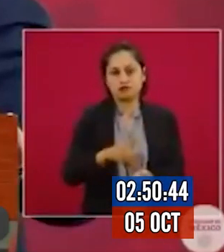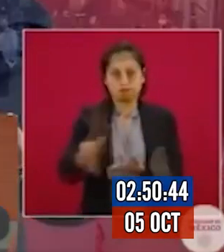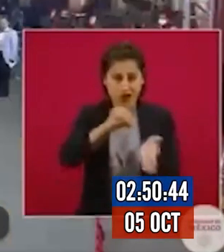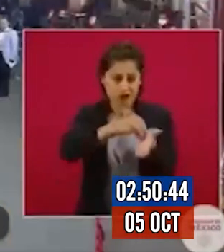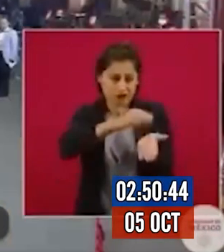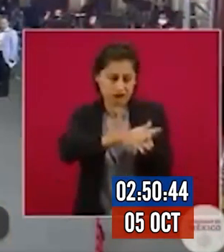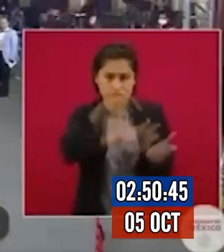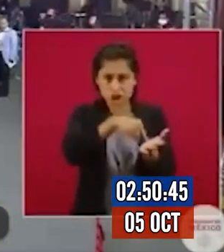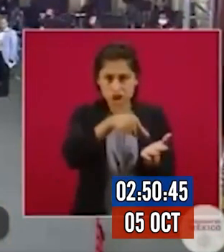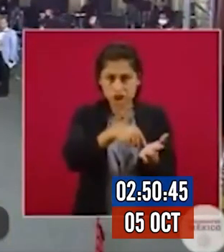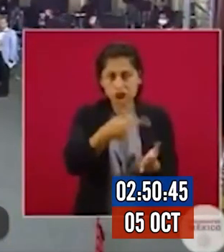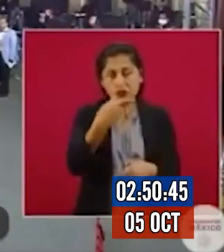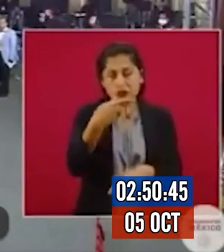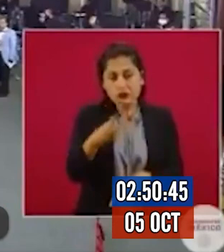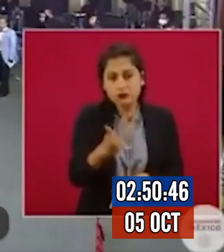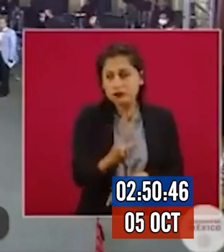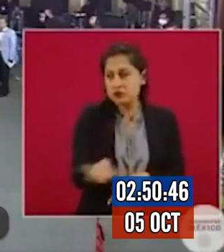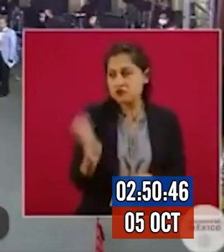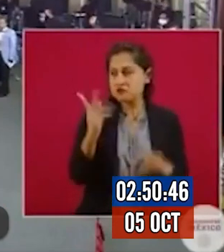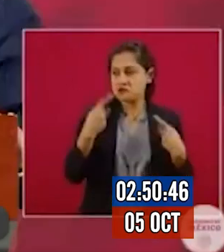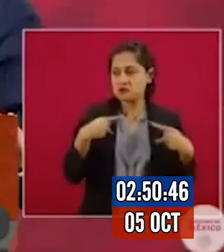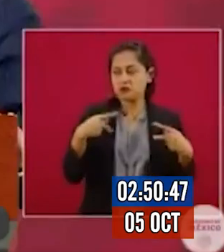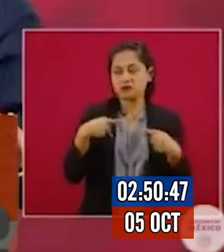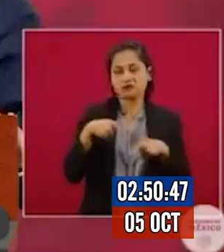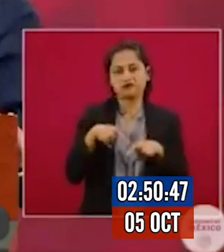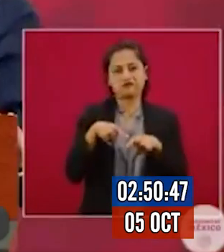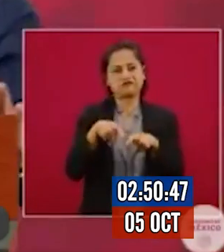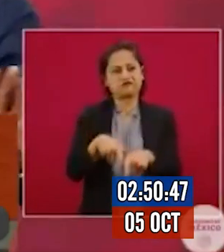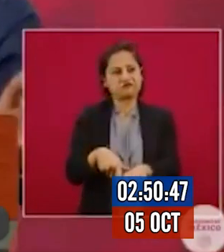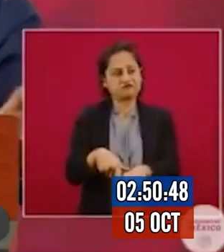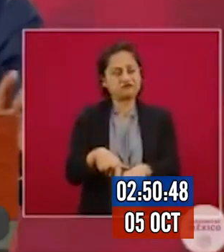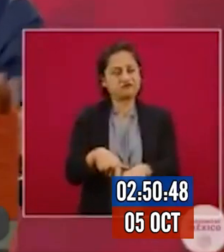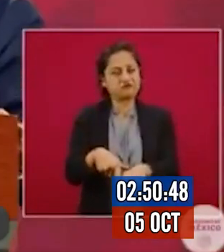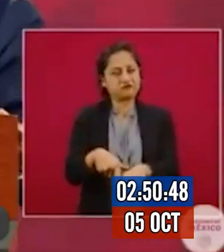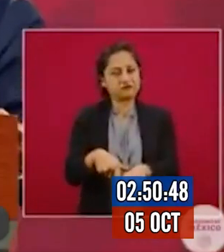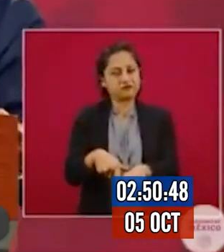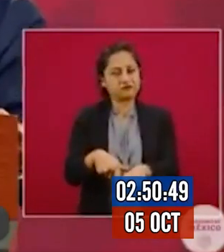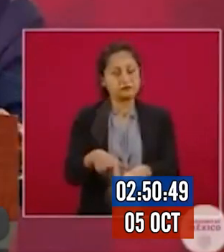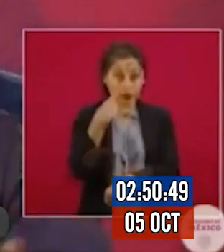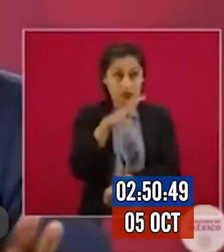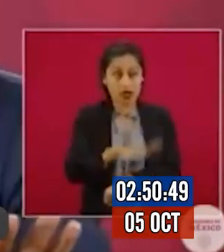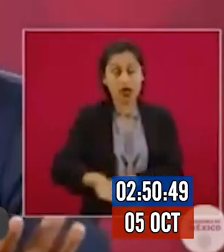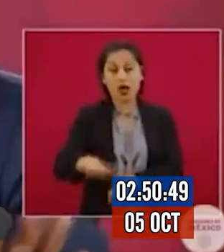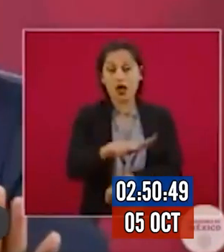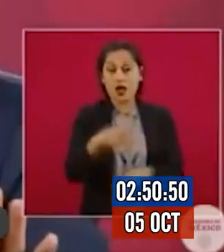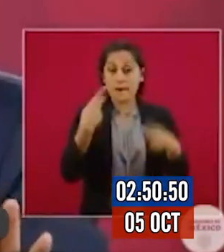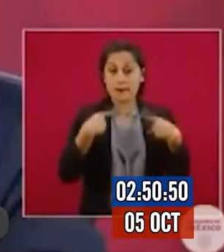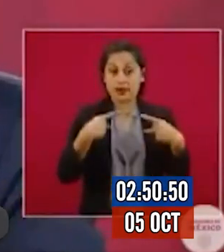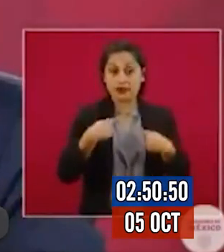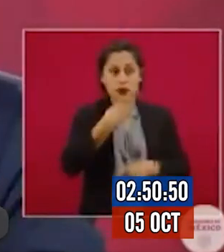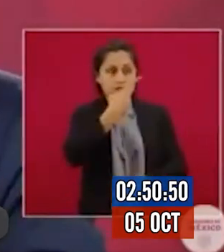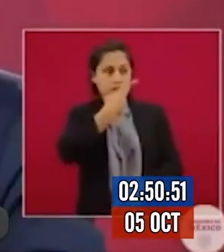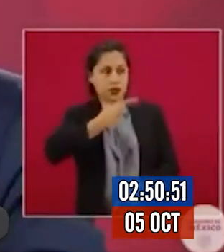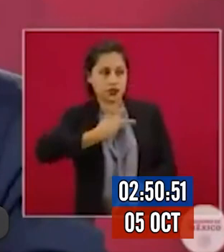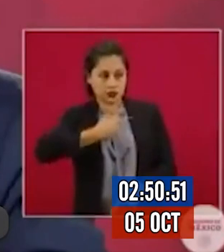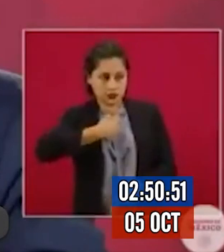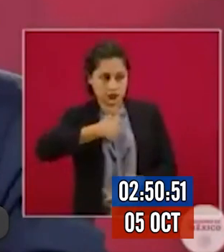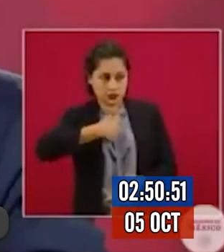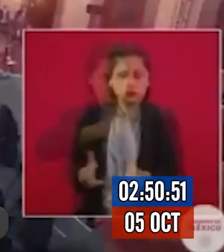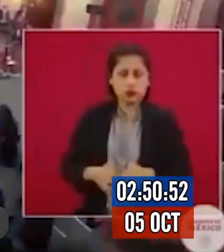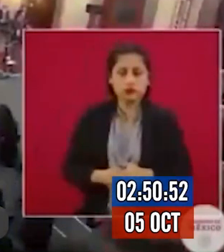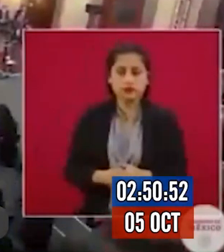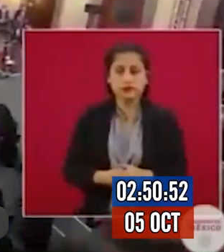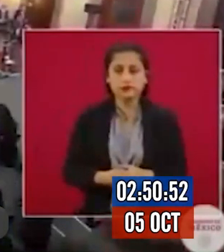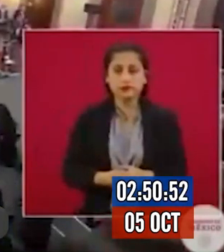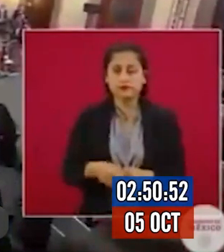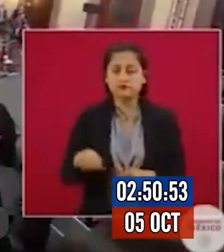adelante para que esté si el pueblo dice que yo me vaya pues adiós a palenque ya